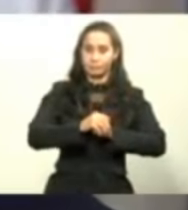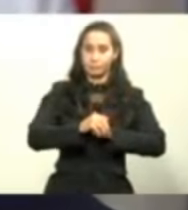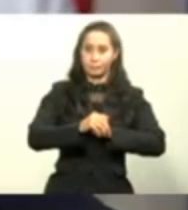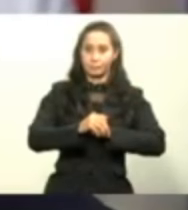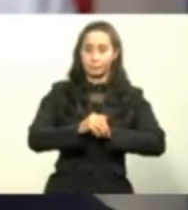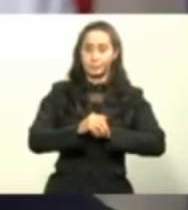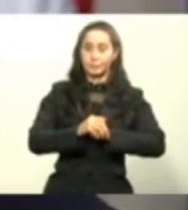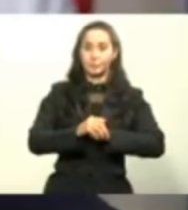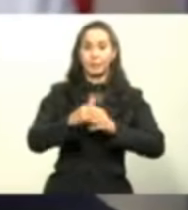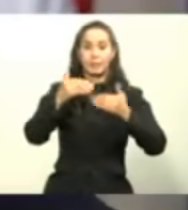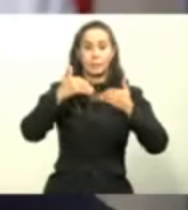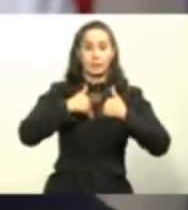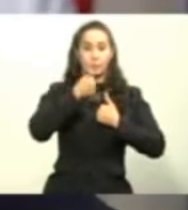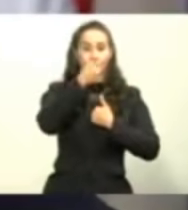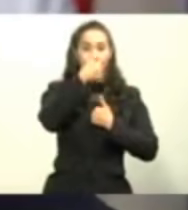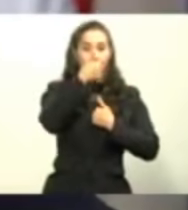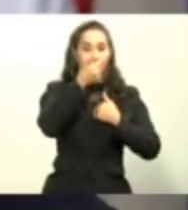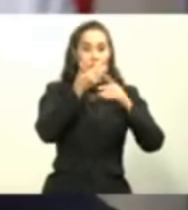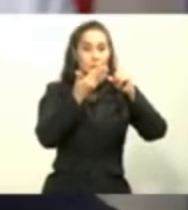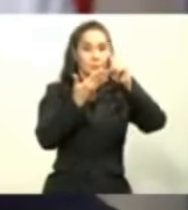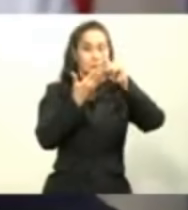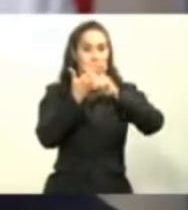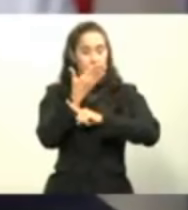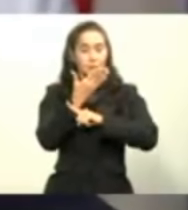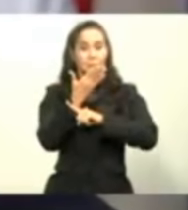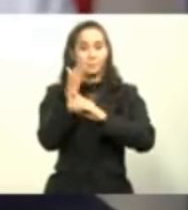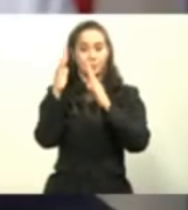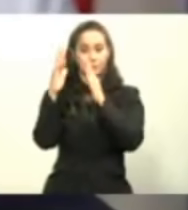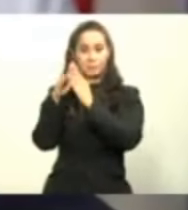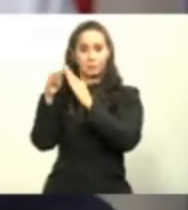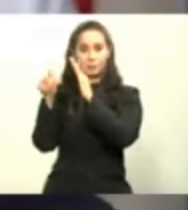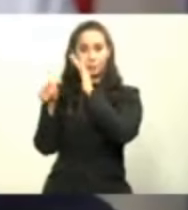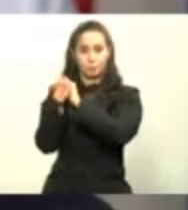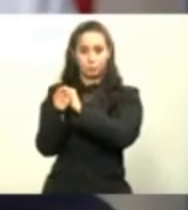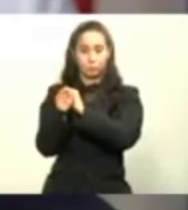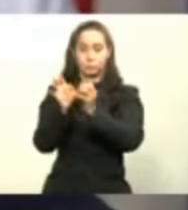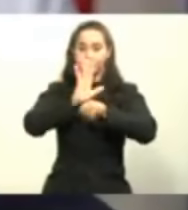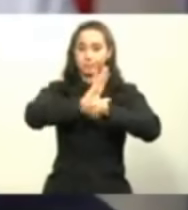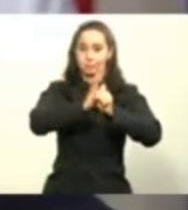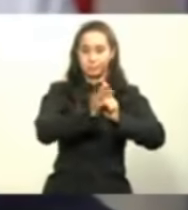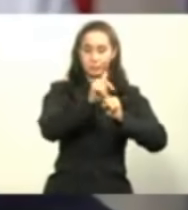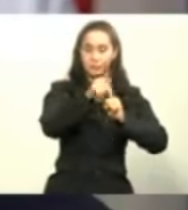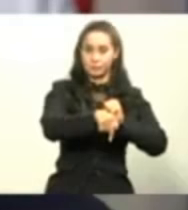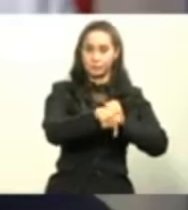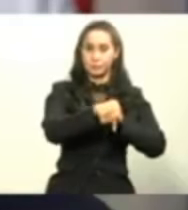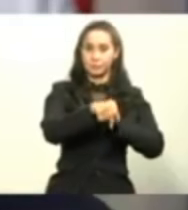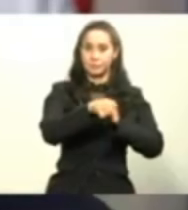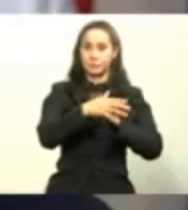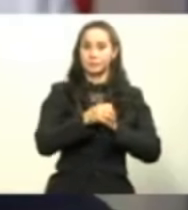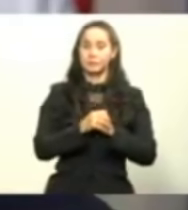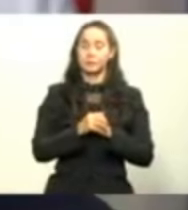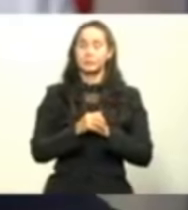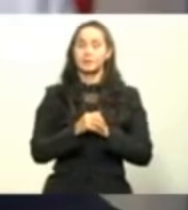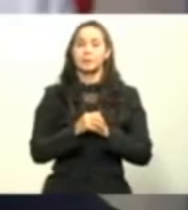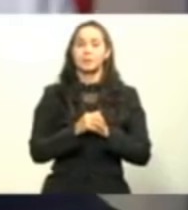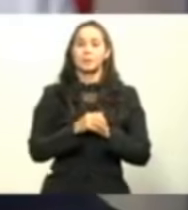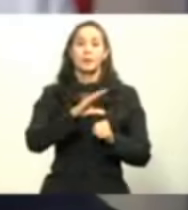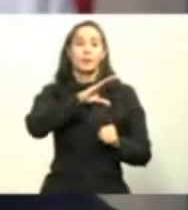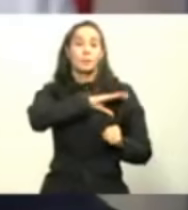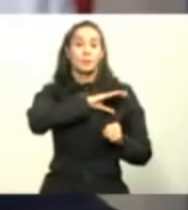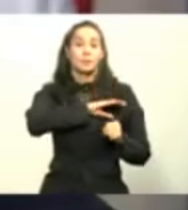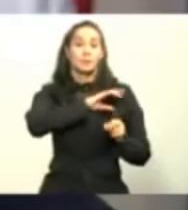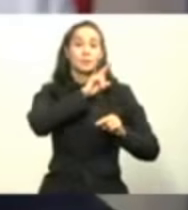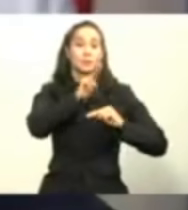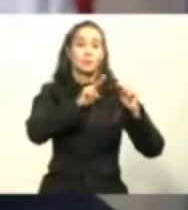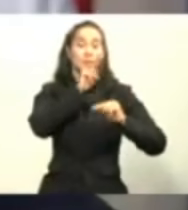Tenemos ya 10 meses, casi 10 meses en esa situación en el país. La Policía